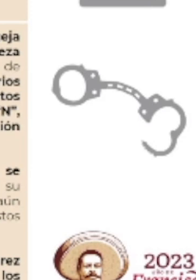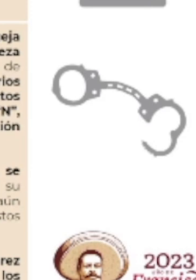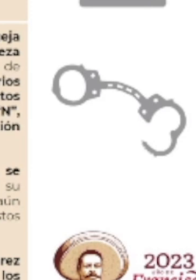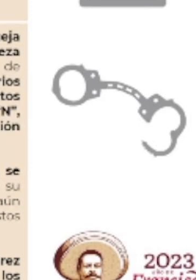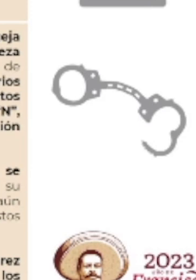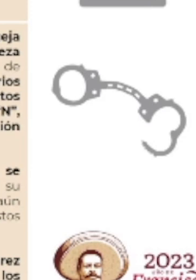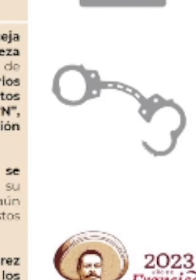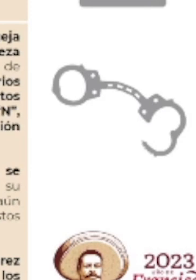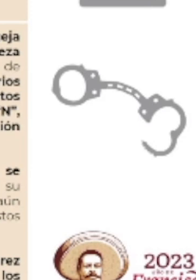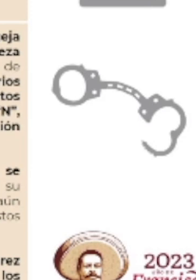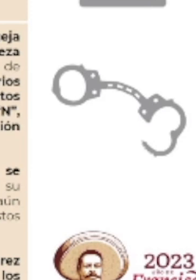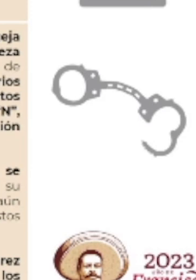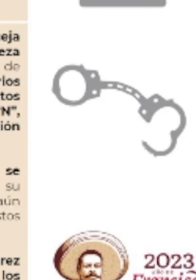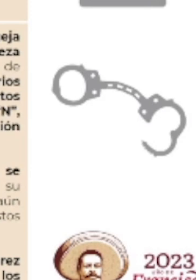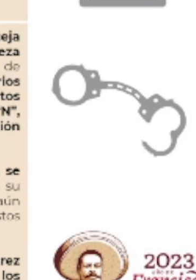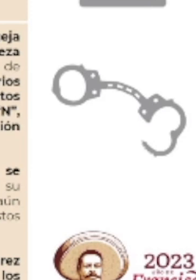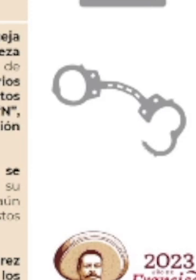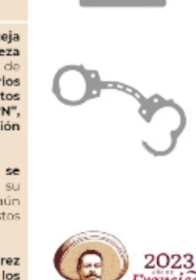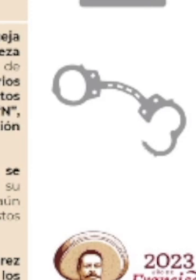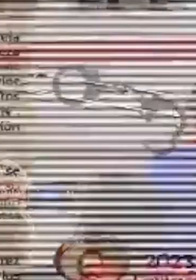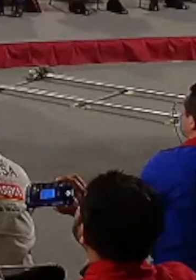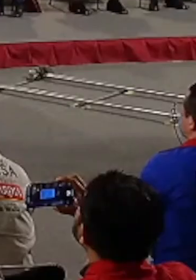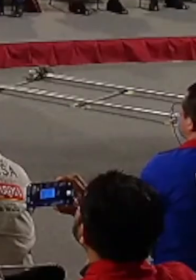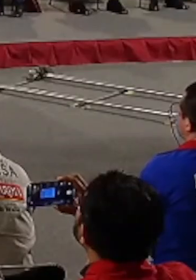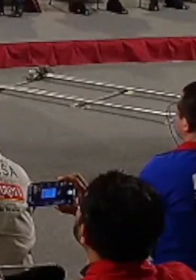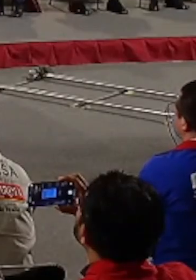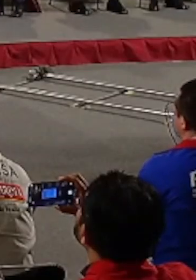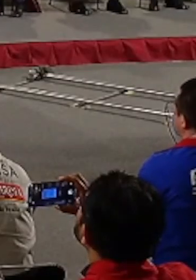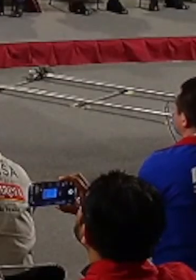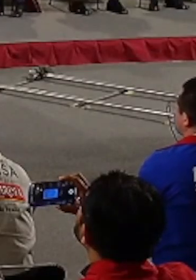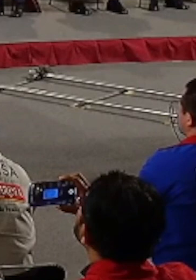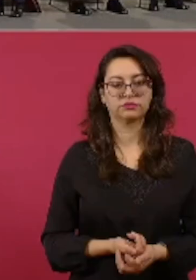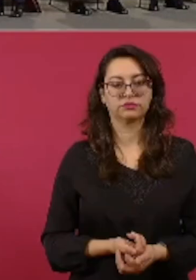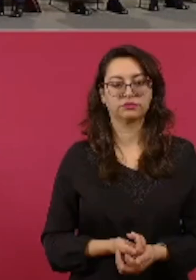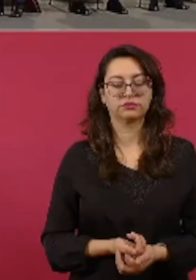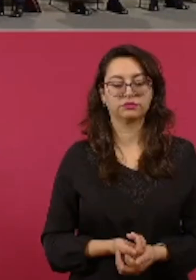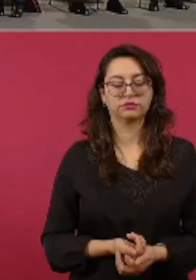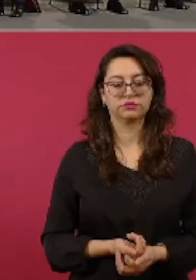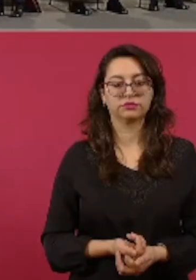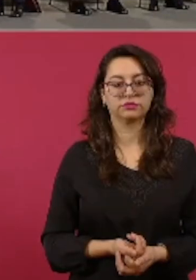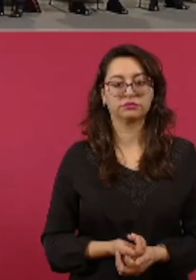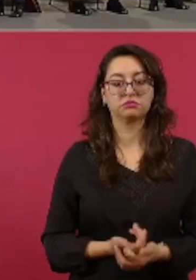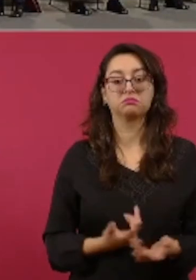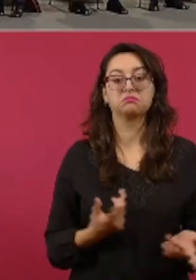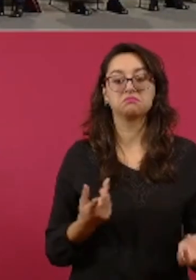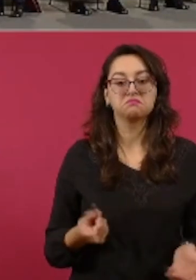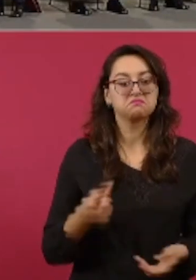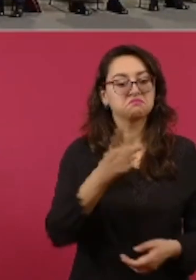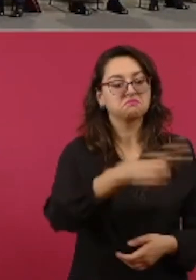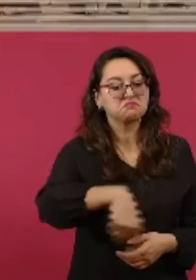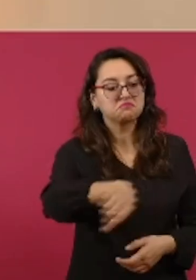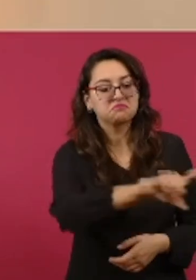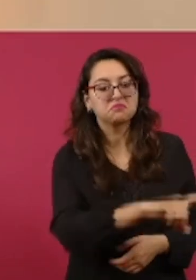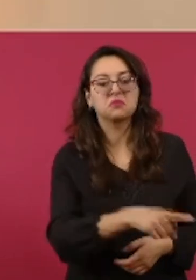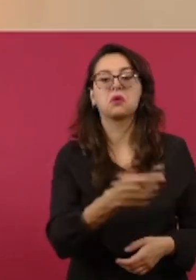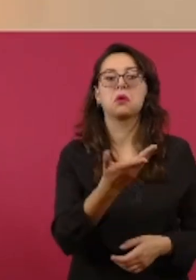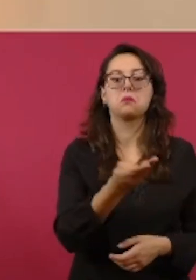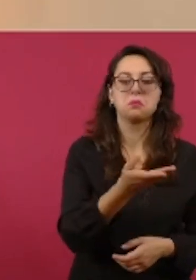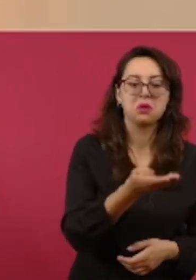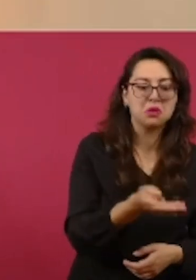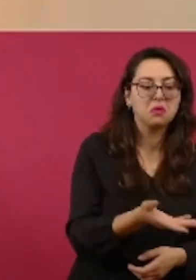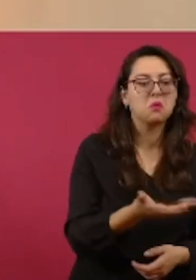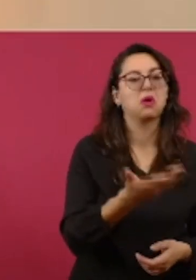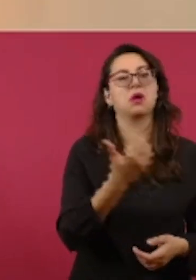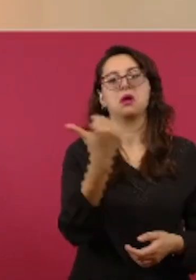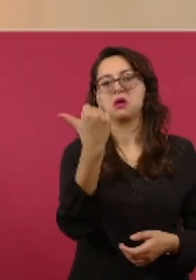de que fueron detenidos en flagrancia durante un cateo y en posesión de cocaína, marihuana, metanfetamina y